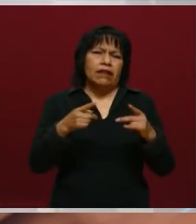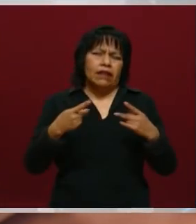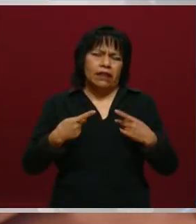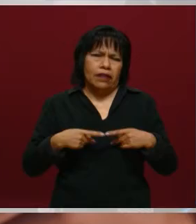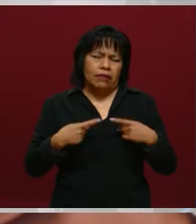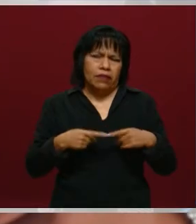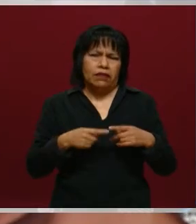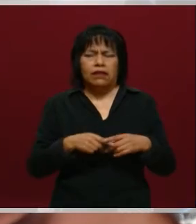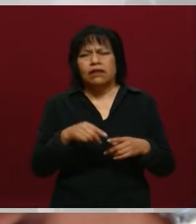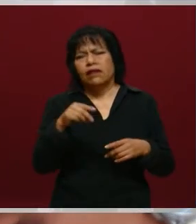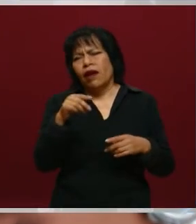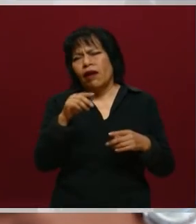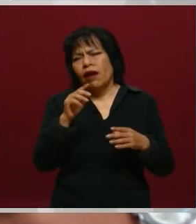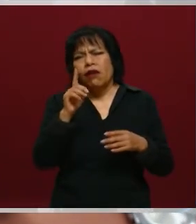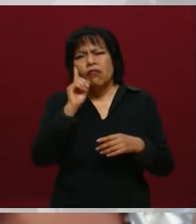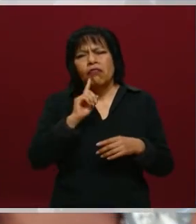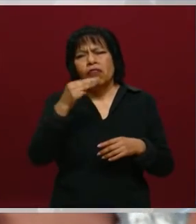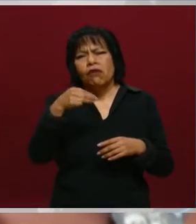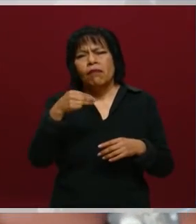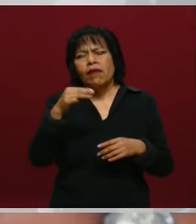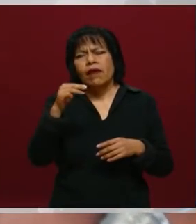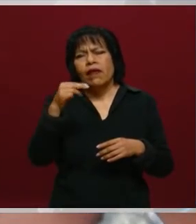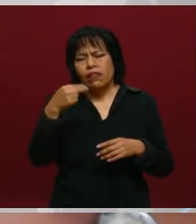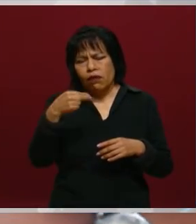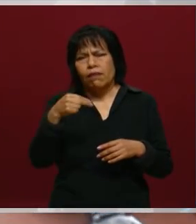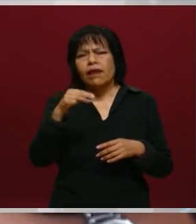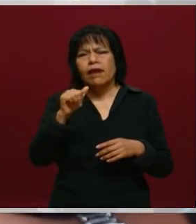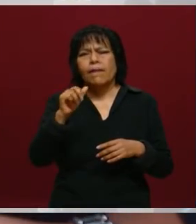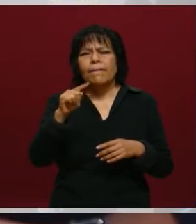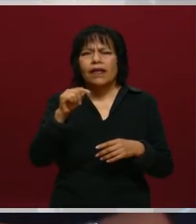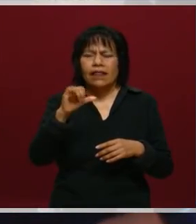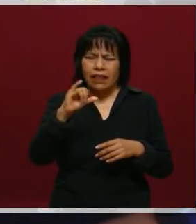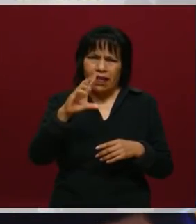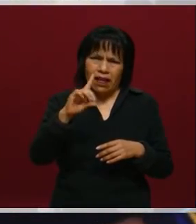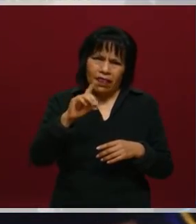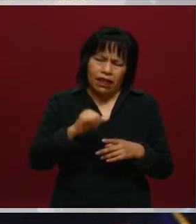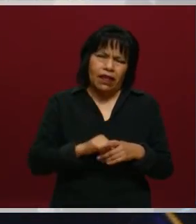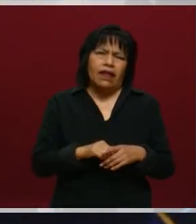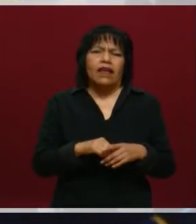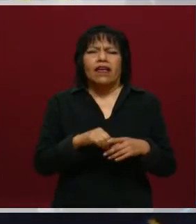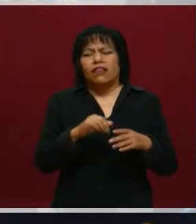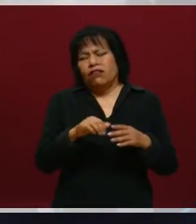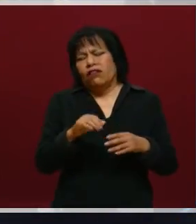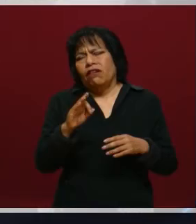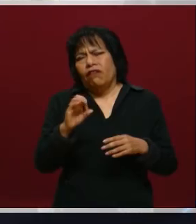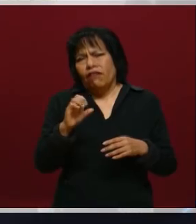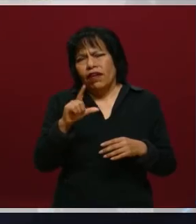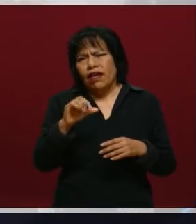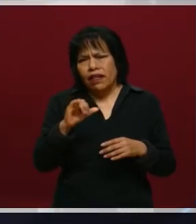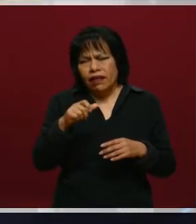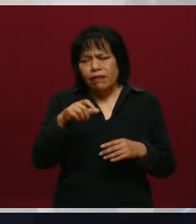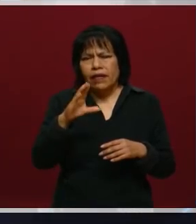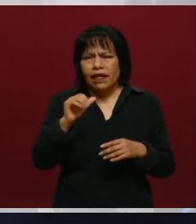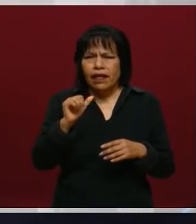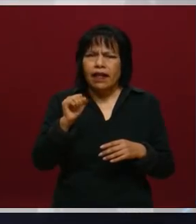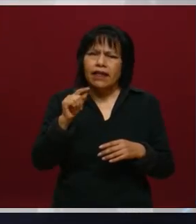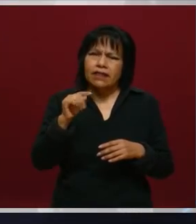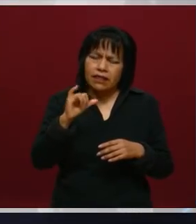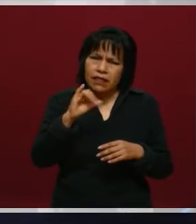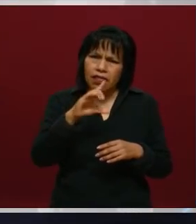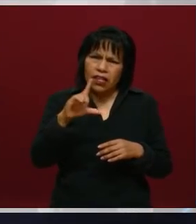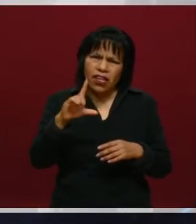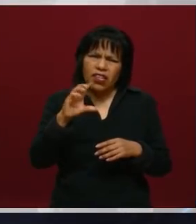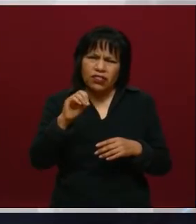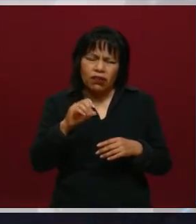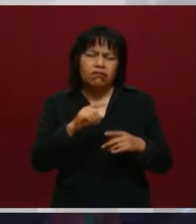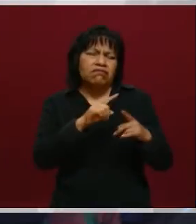también a matilde la matilde petra montoya crisóstomo bonilla adela velarde felipe castillo y estévez y bueno la verdad es